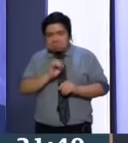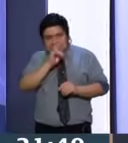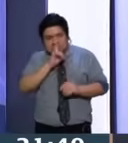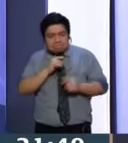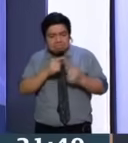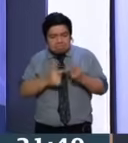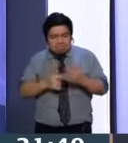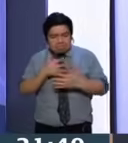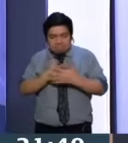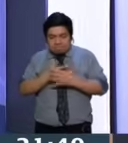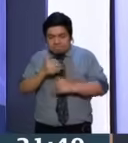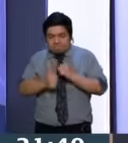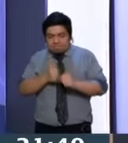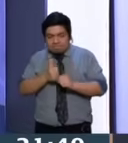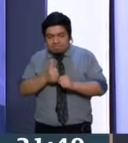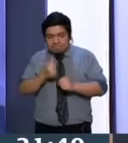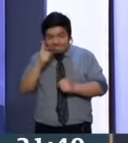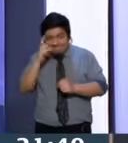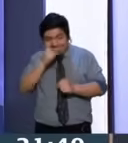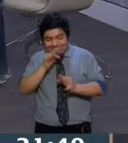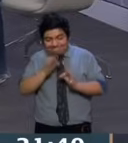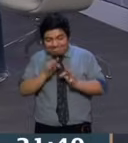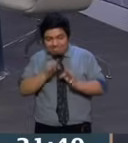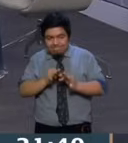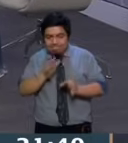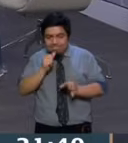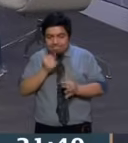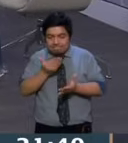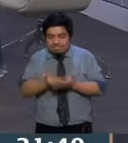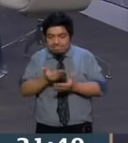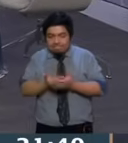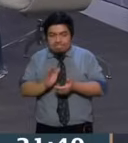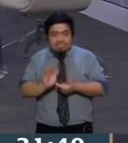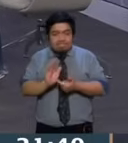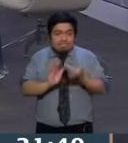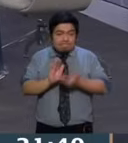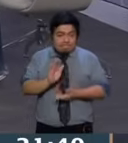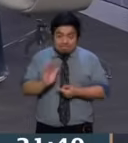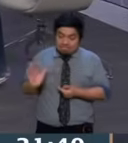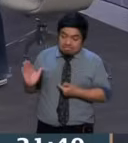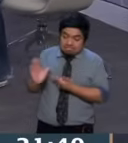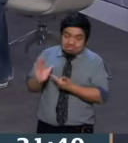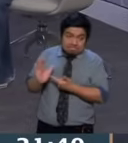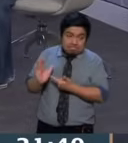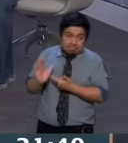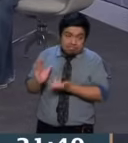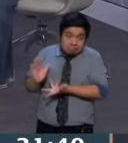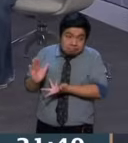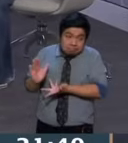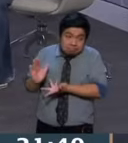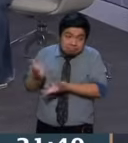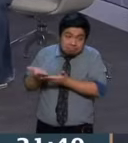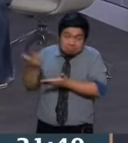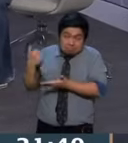engañándote 15 años va a ser difícil que cumpla mi promesa. Entonces, tengo que basarme en evidencia. Híjole. La evidencia lo que me dice de lo que